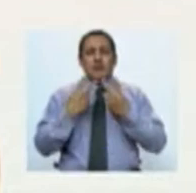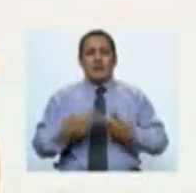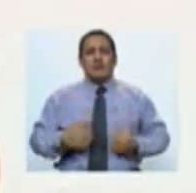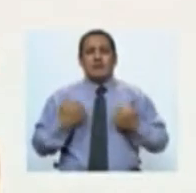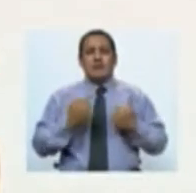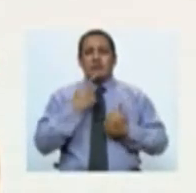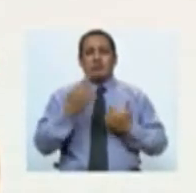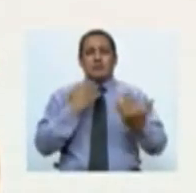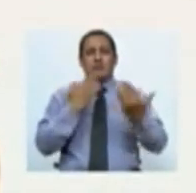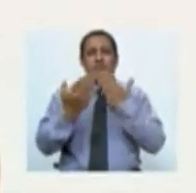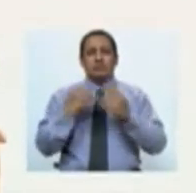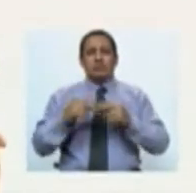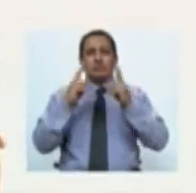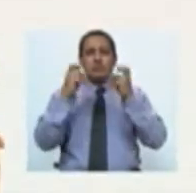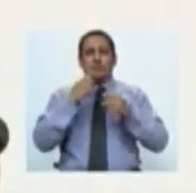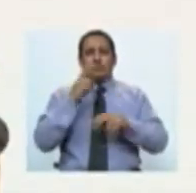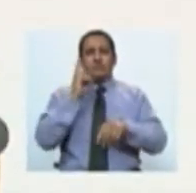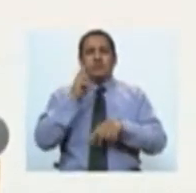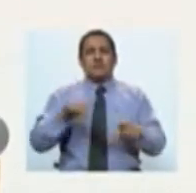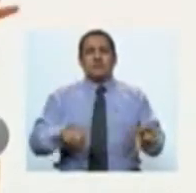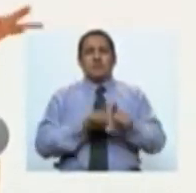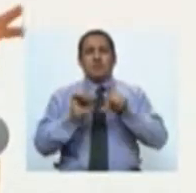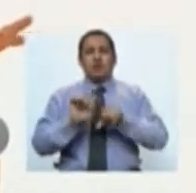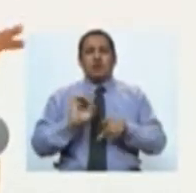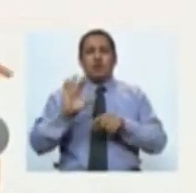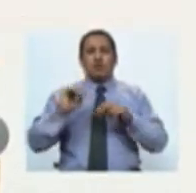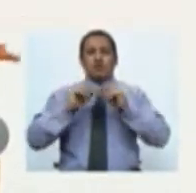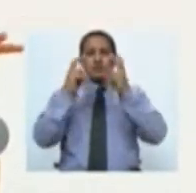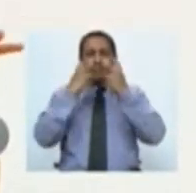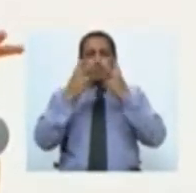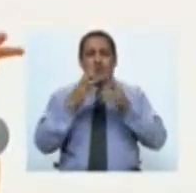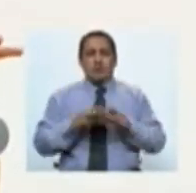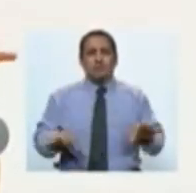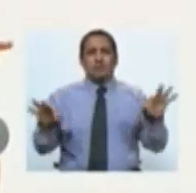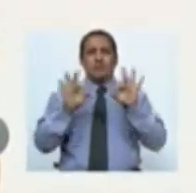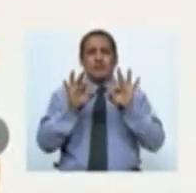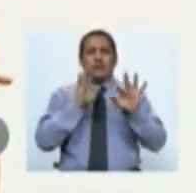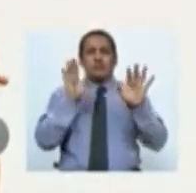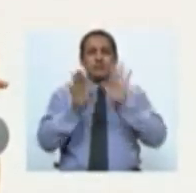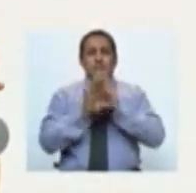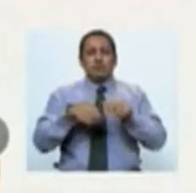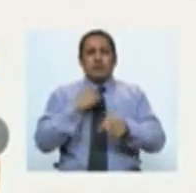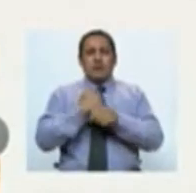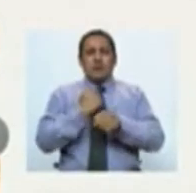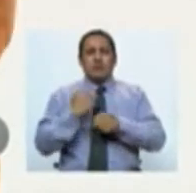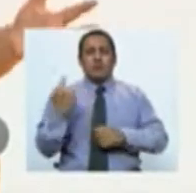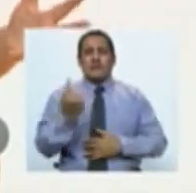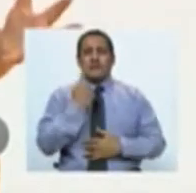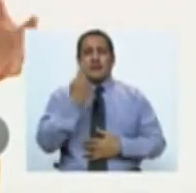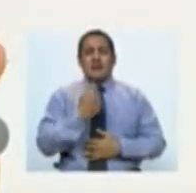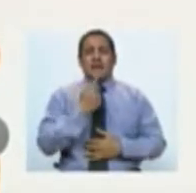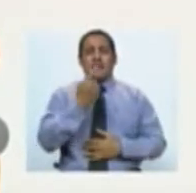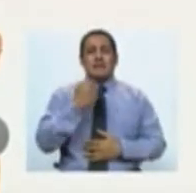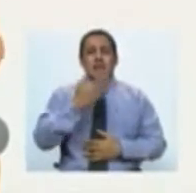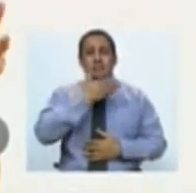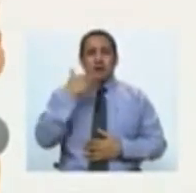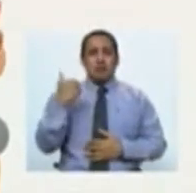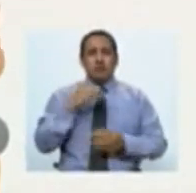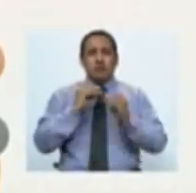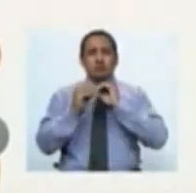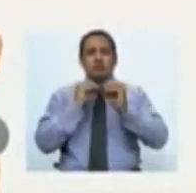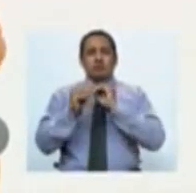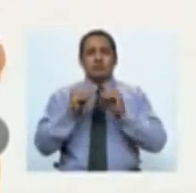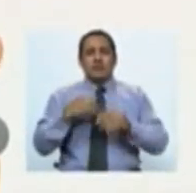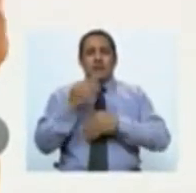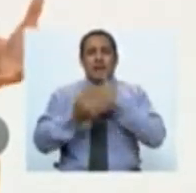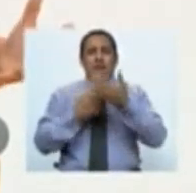porque la carrera es un aspecto del tema docente, pero el otro gran aspecto que todavía no se ha tocado, ni por esta gestión ni por la anterior, es la mejora